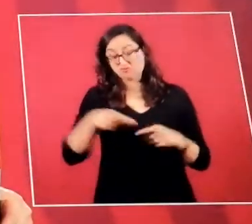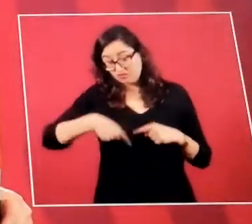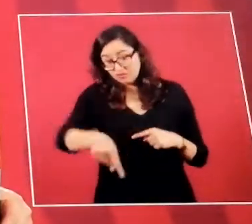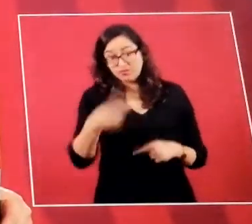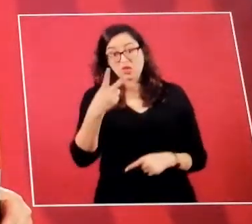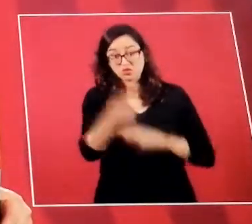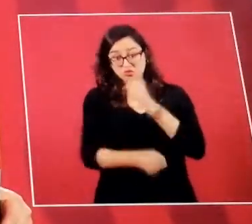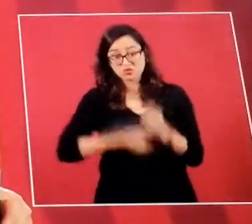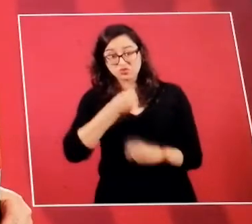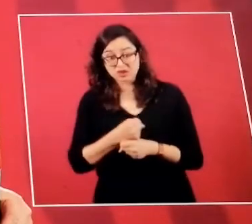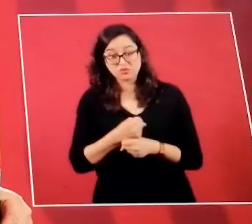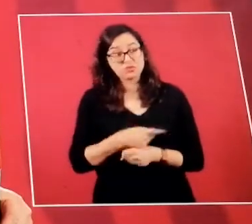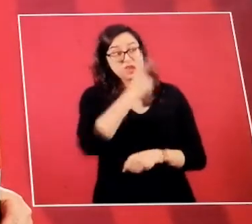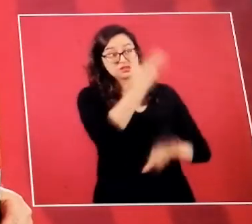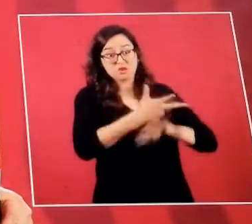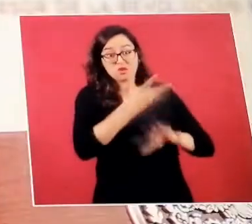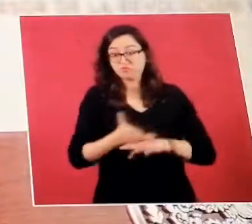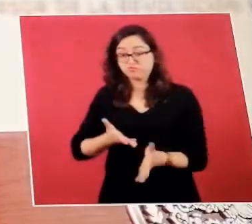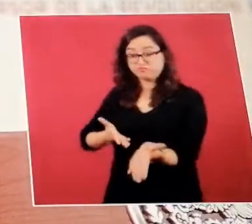que haya injerencia